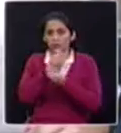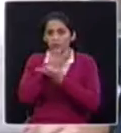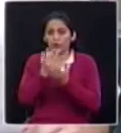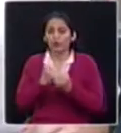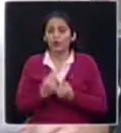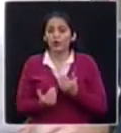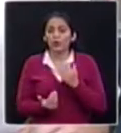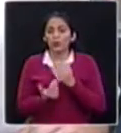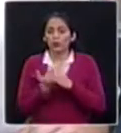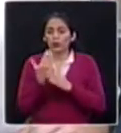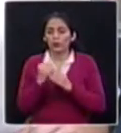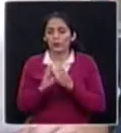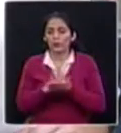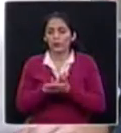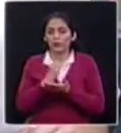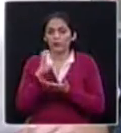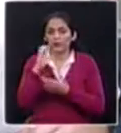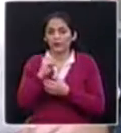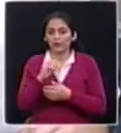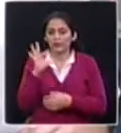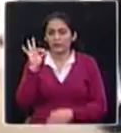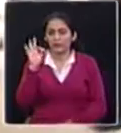el suburbio oeste de Guayaquil.